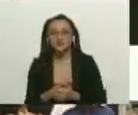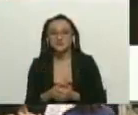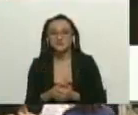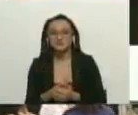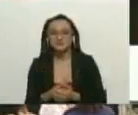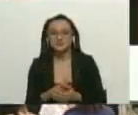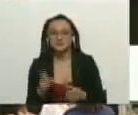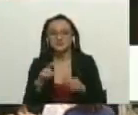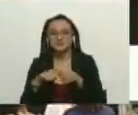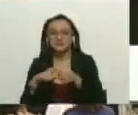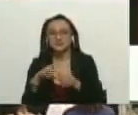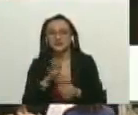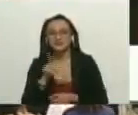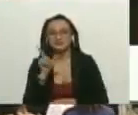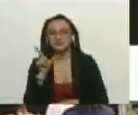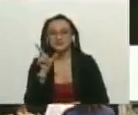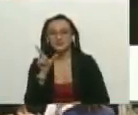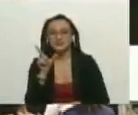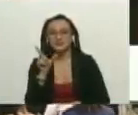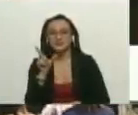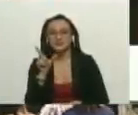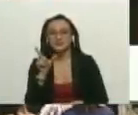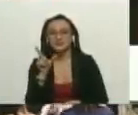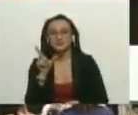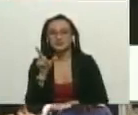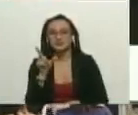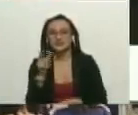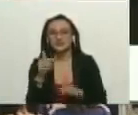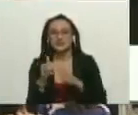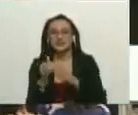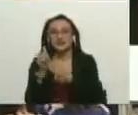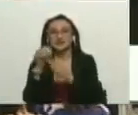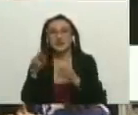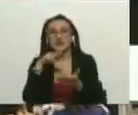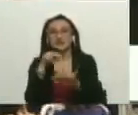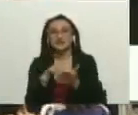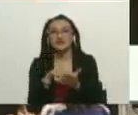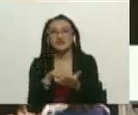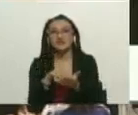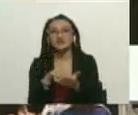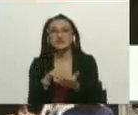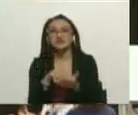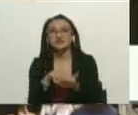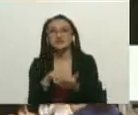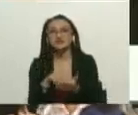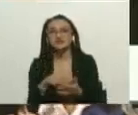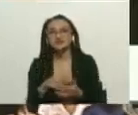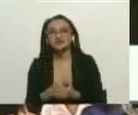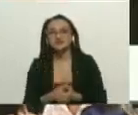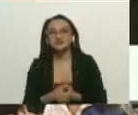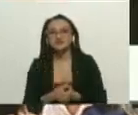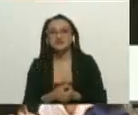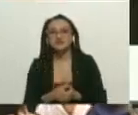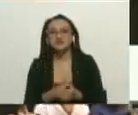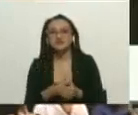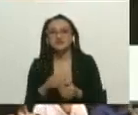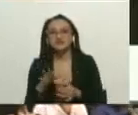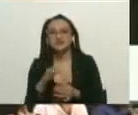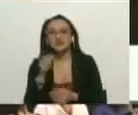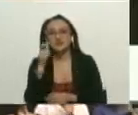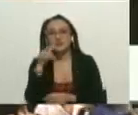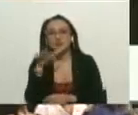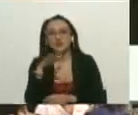Socialista Unido de Venezuela, ante nuestra dirección nacional, estructuras de base, ante el pueblo de